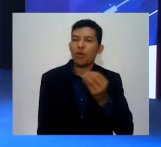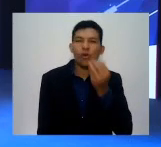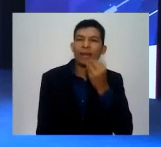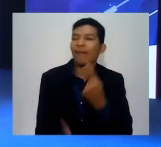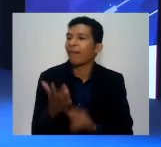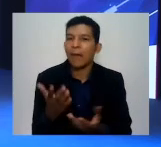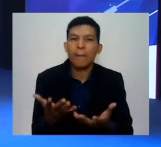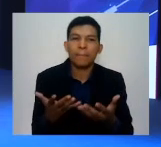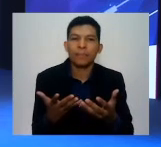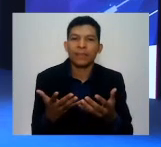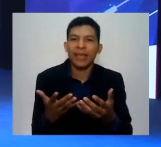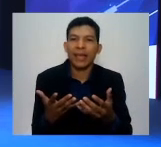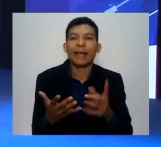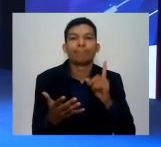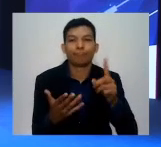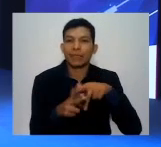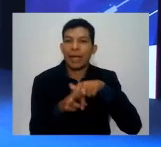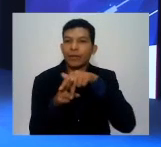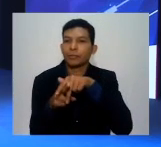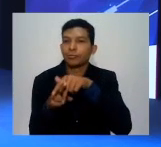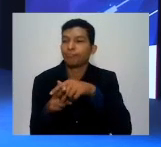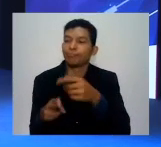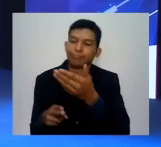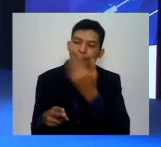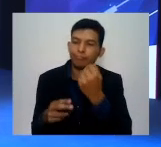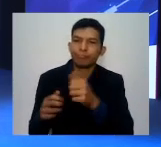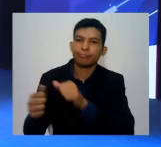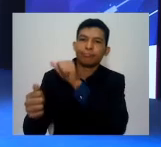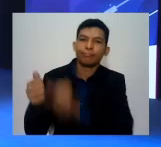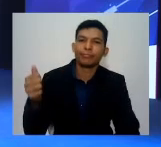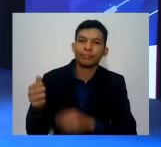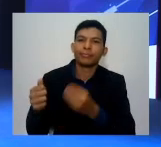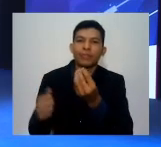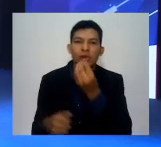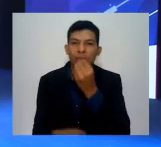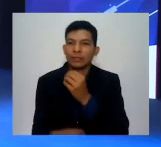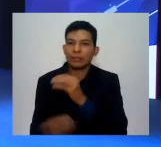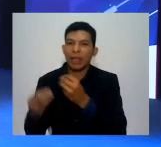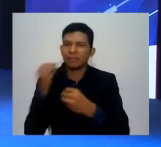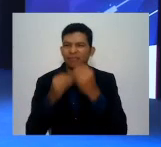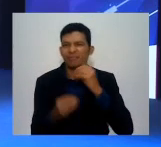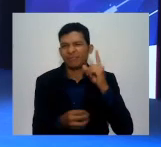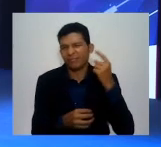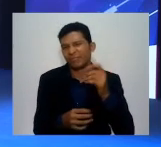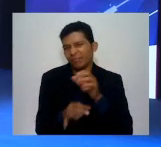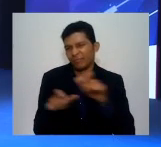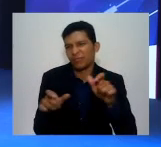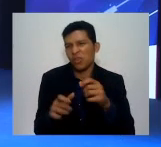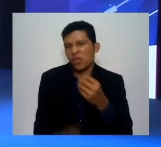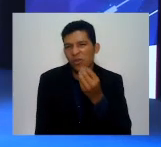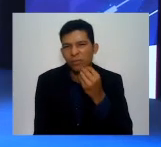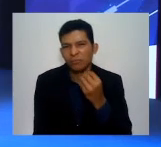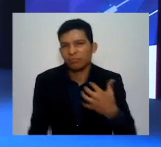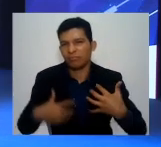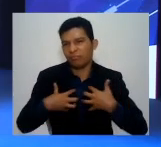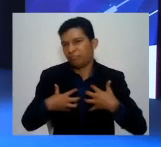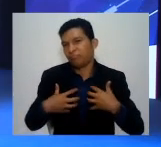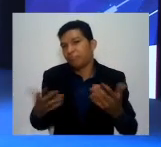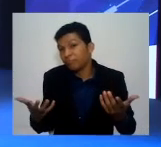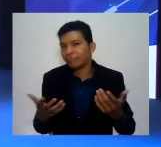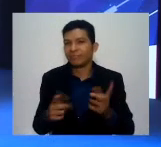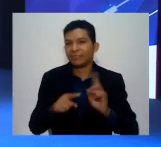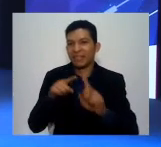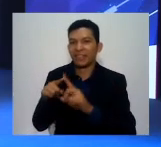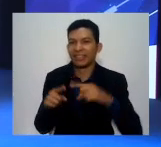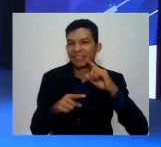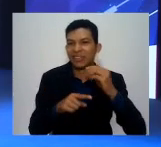entrenamiento de altitud? Pues el que sea caleño como yo y algún día le haya dado por que llegó a Bogotá, o